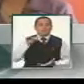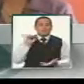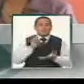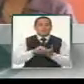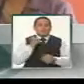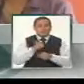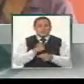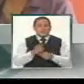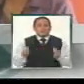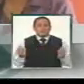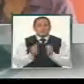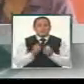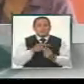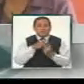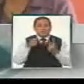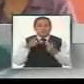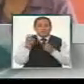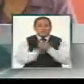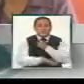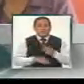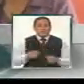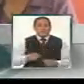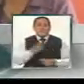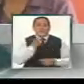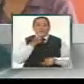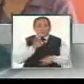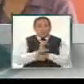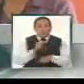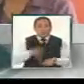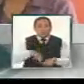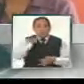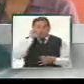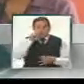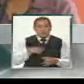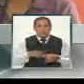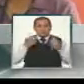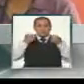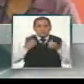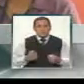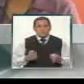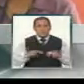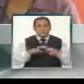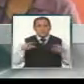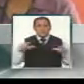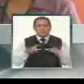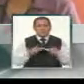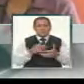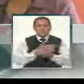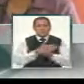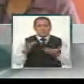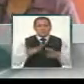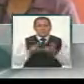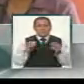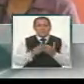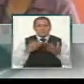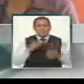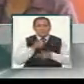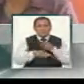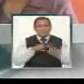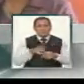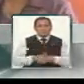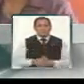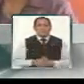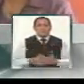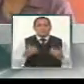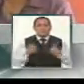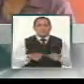tareas conjuntas entre ambos países, Ecuador y Perú, en establecer una red que busque la erradicación de la trata de personas,